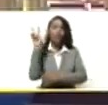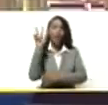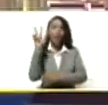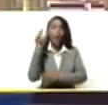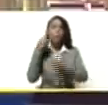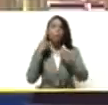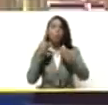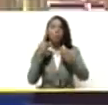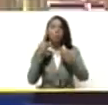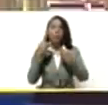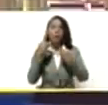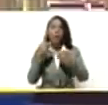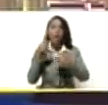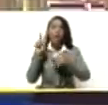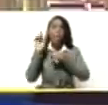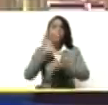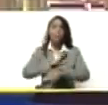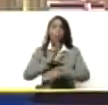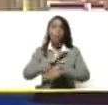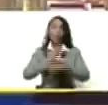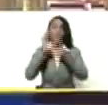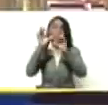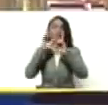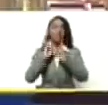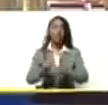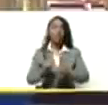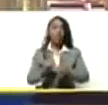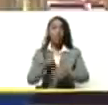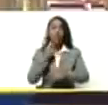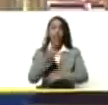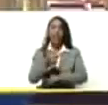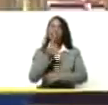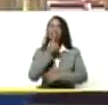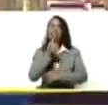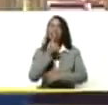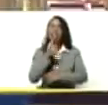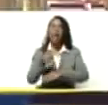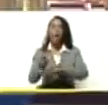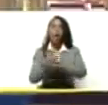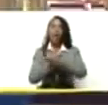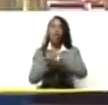inducida fue la inflación más baja desde el año 2015